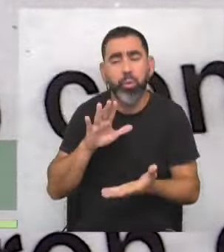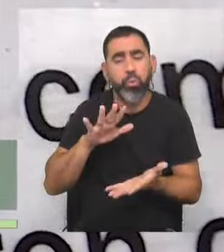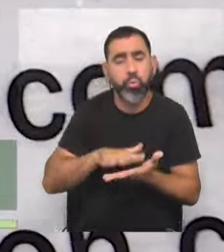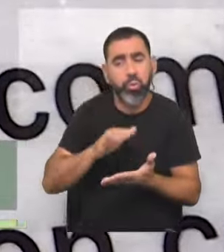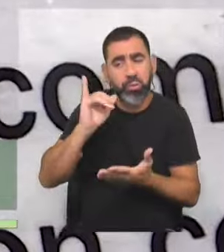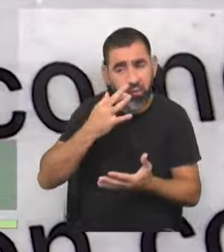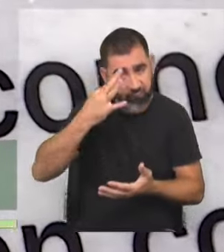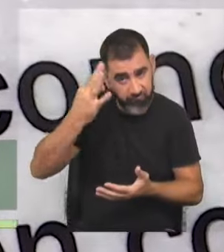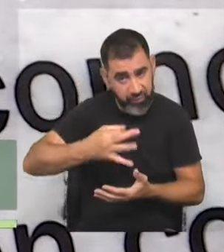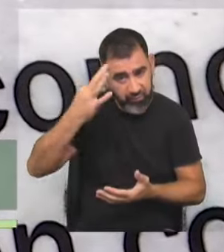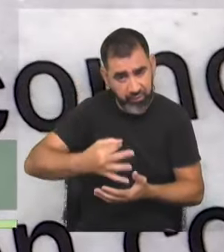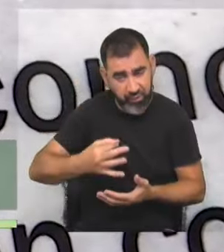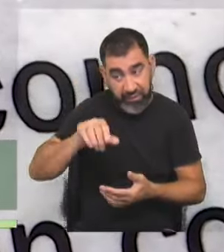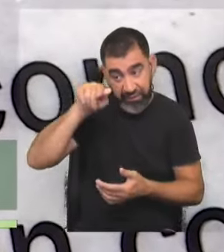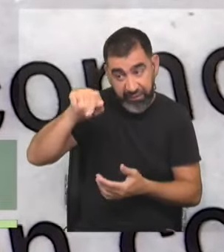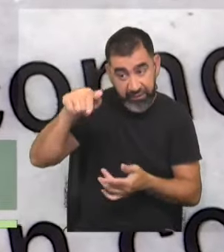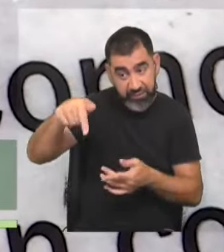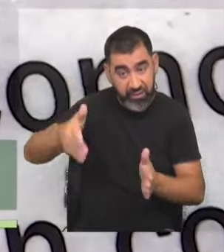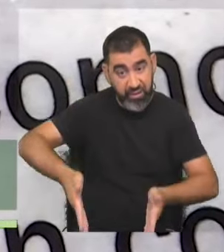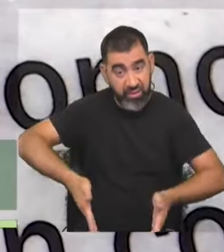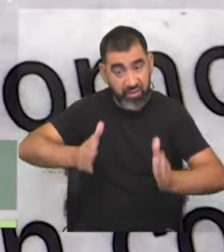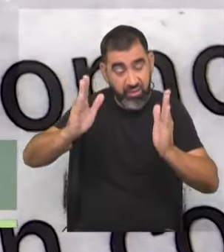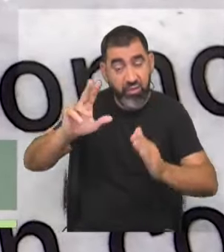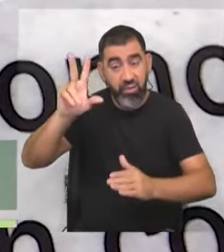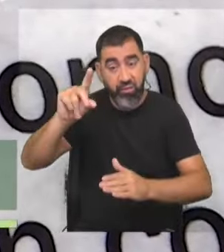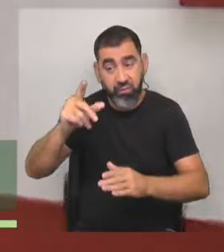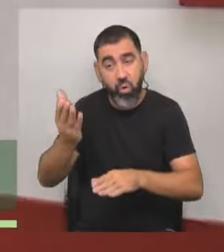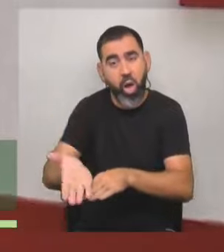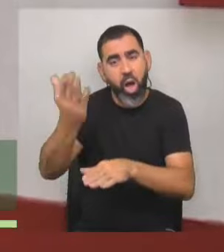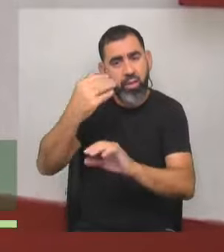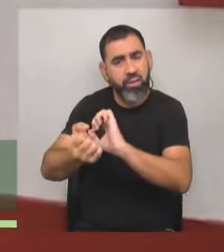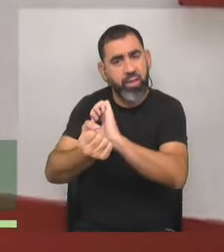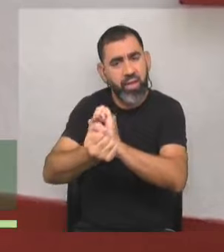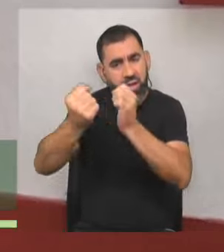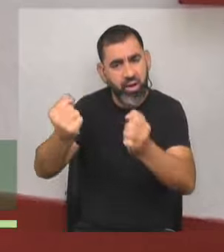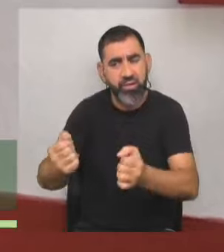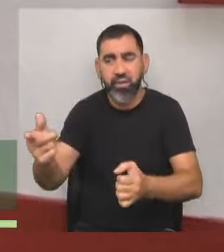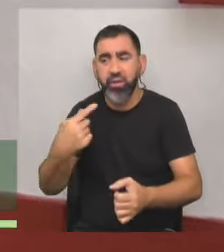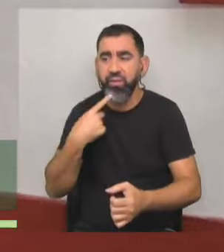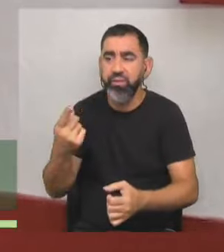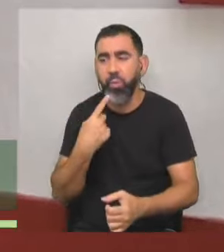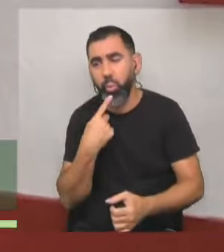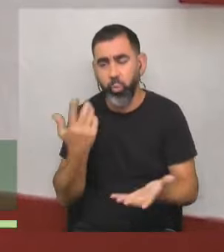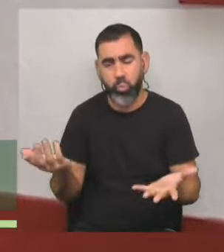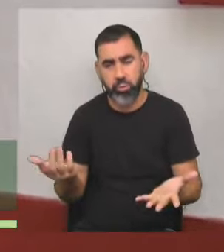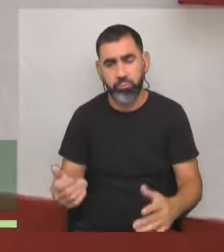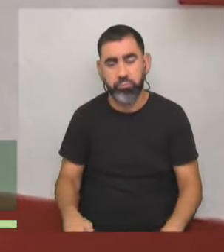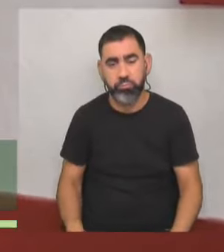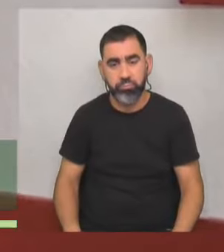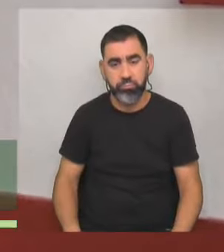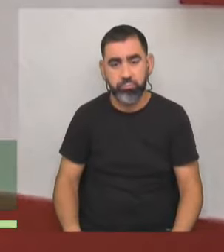de si efectivamente en ese edificio central de la utu existió una cárcel de de menores lo cual